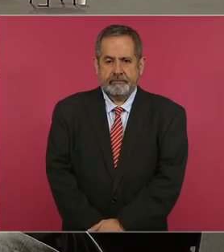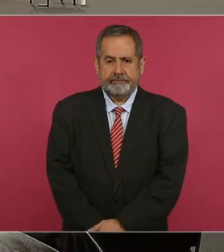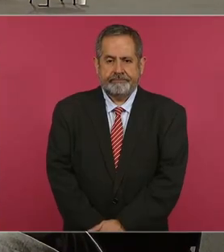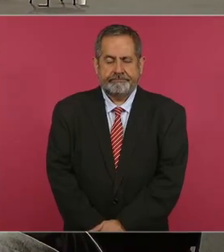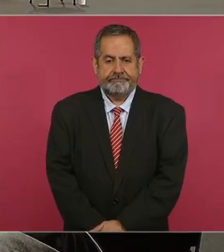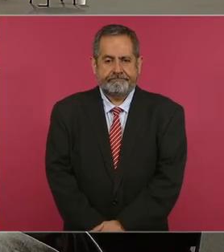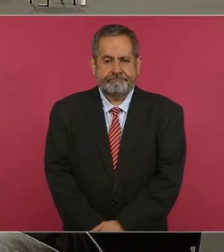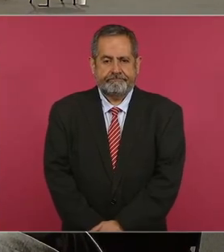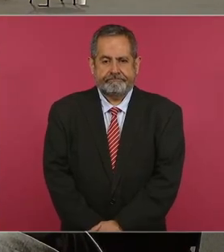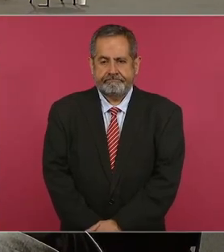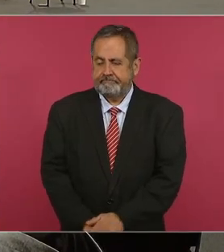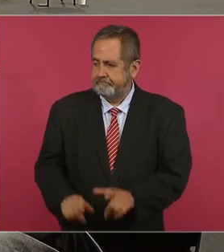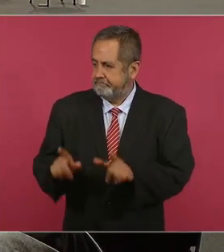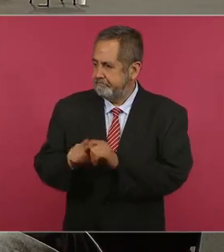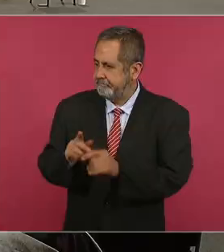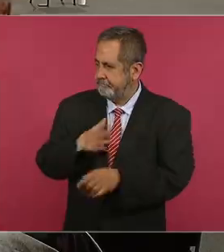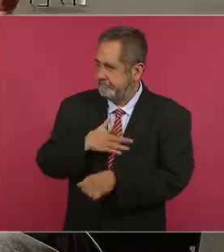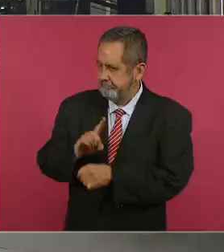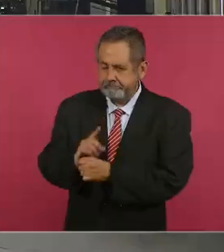buen día.